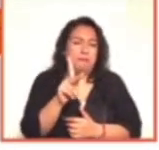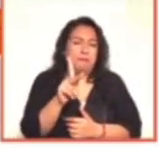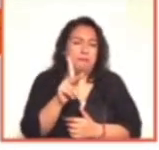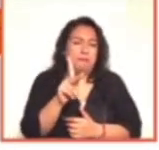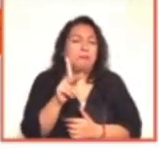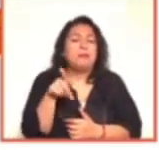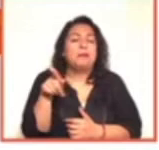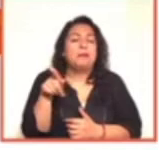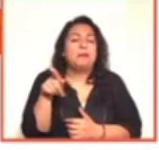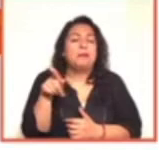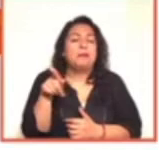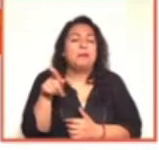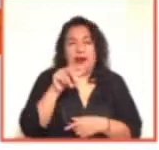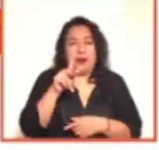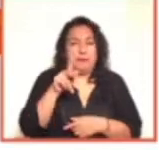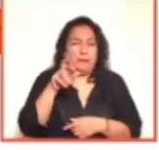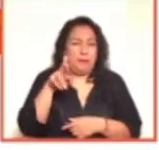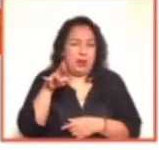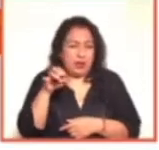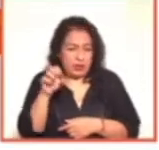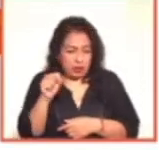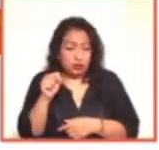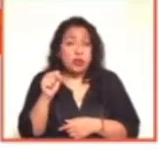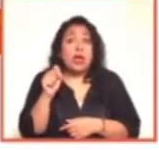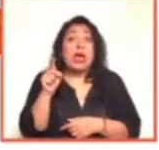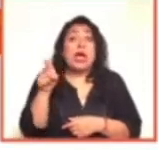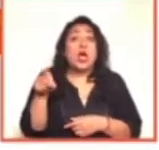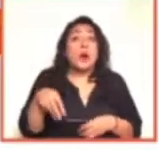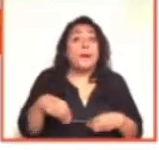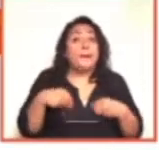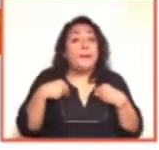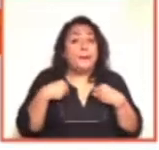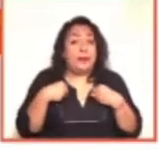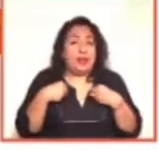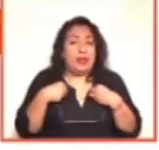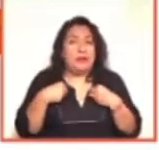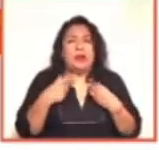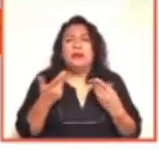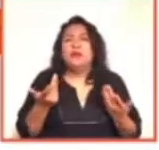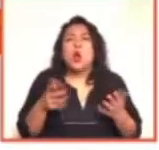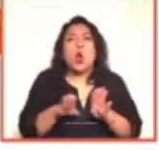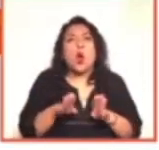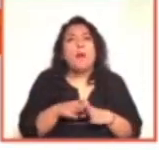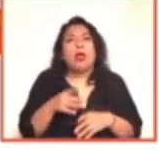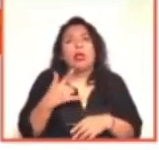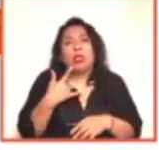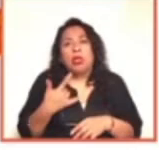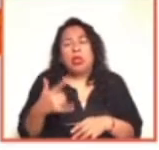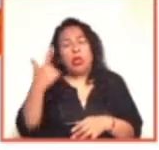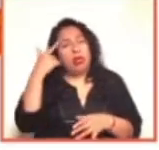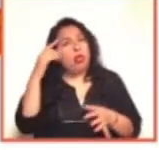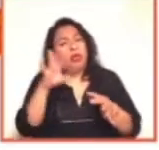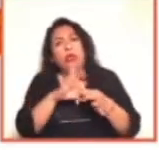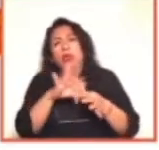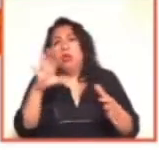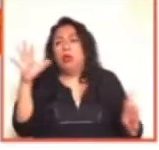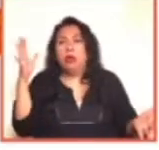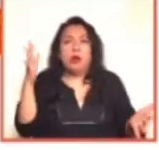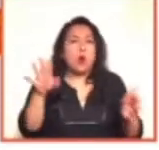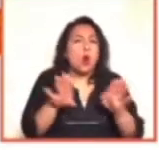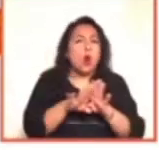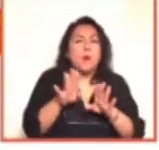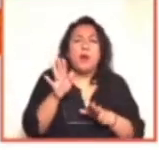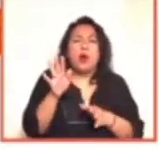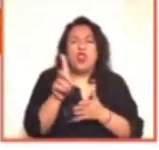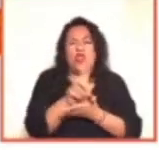de raperos que viven como embobados o enajenados por una especie de droga